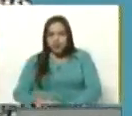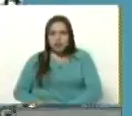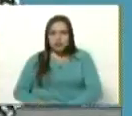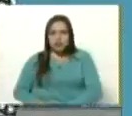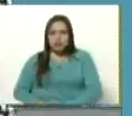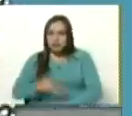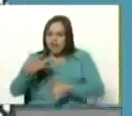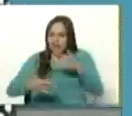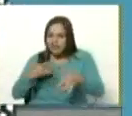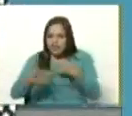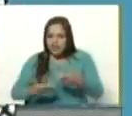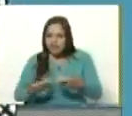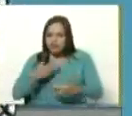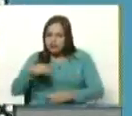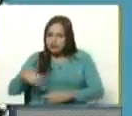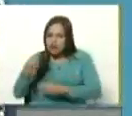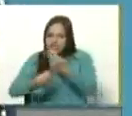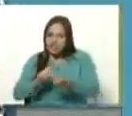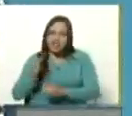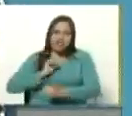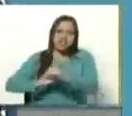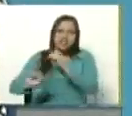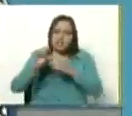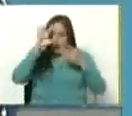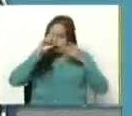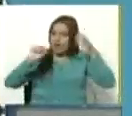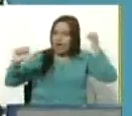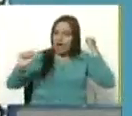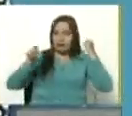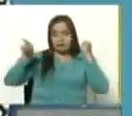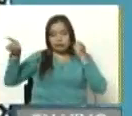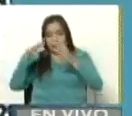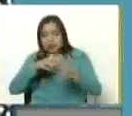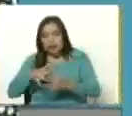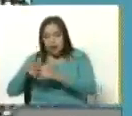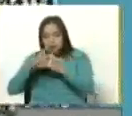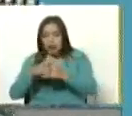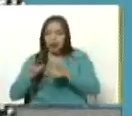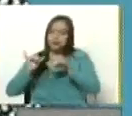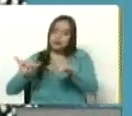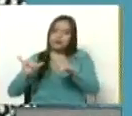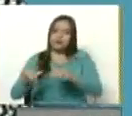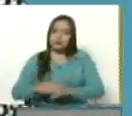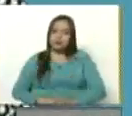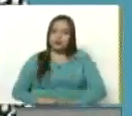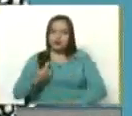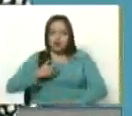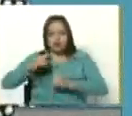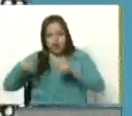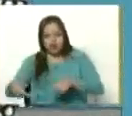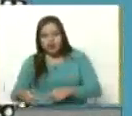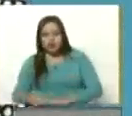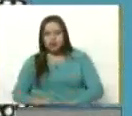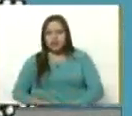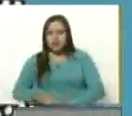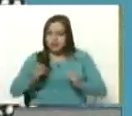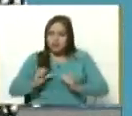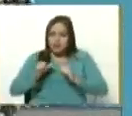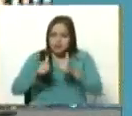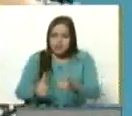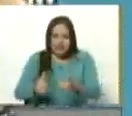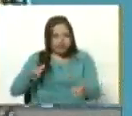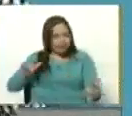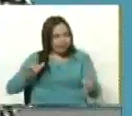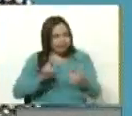pequeños actos que estábamos tomando defendiendo la embajada. Y a raíz de eso, pues yo también agarré ese